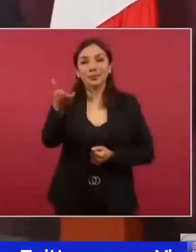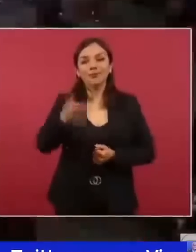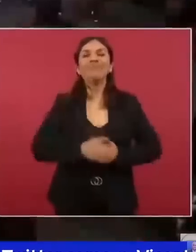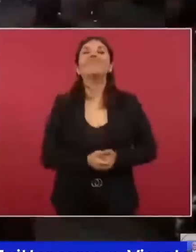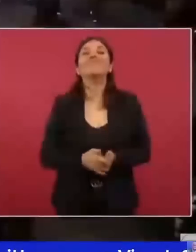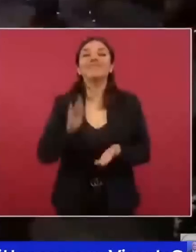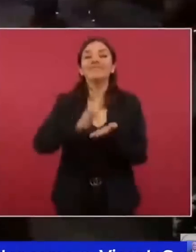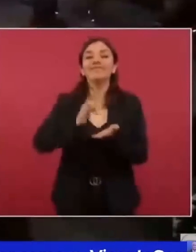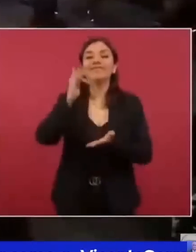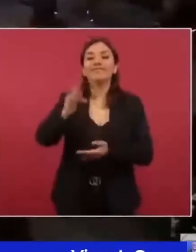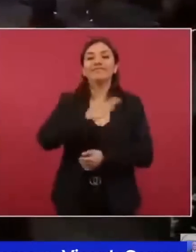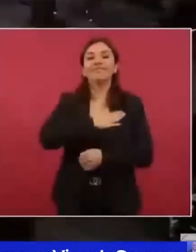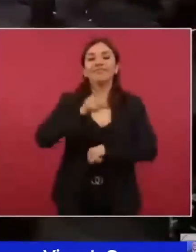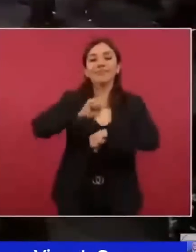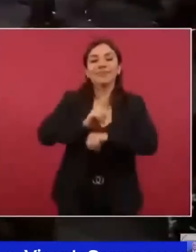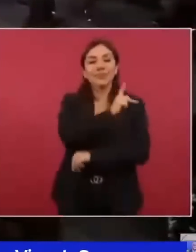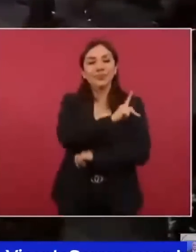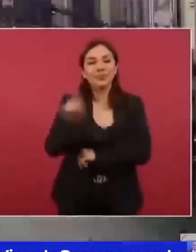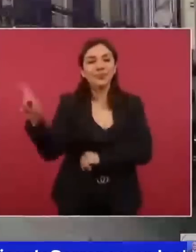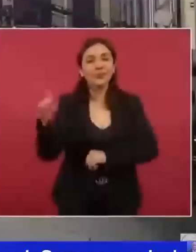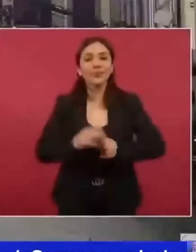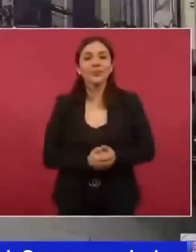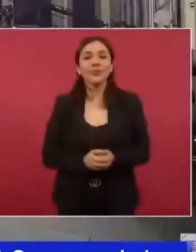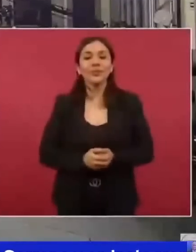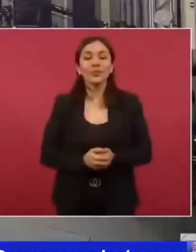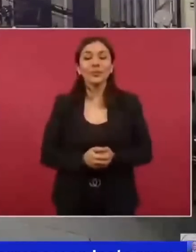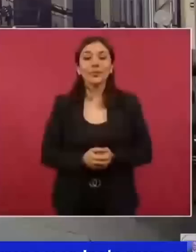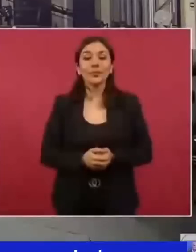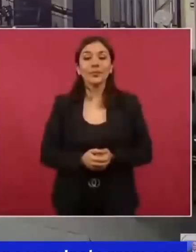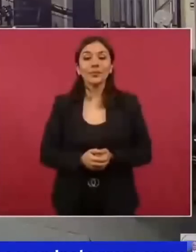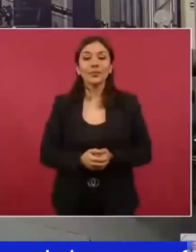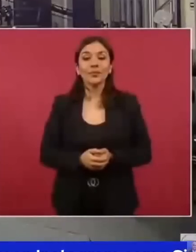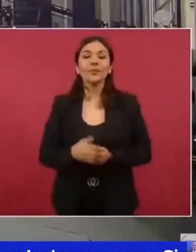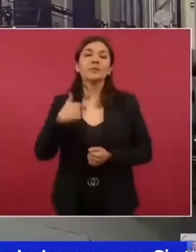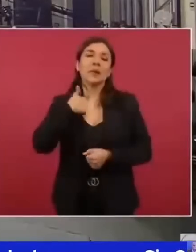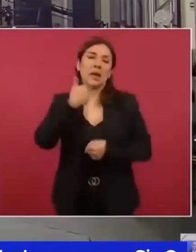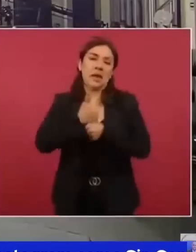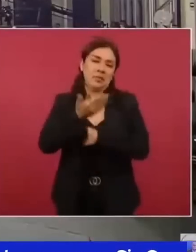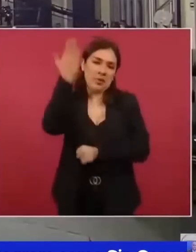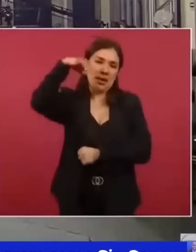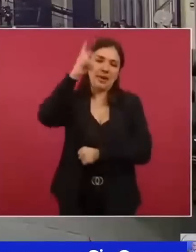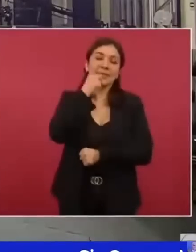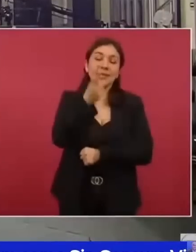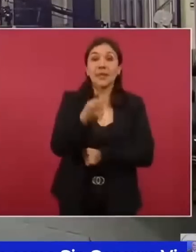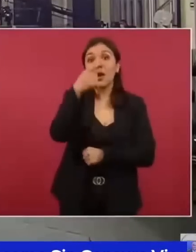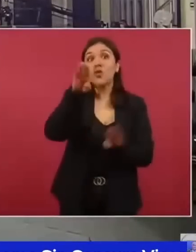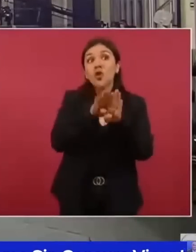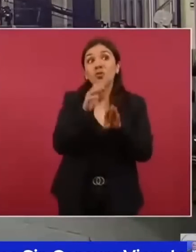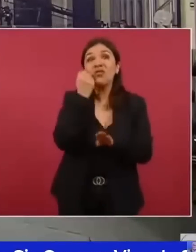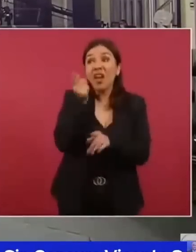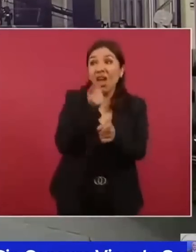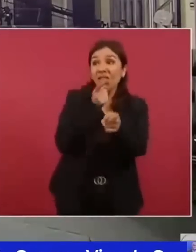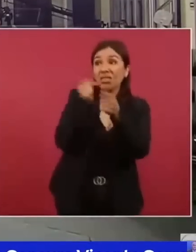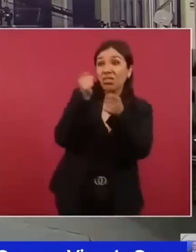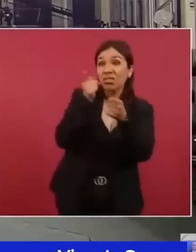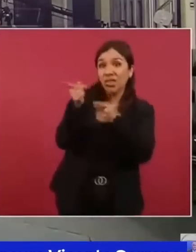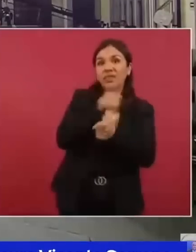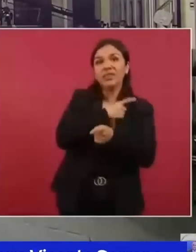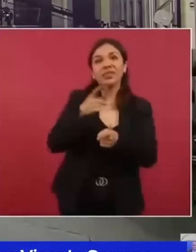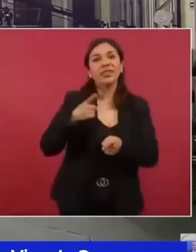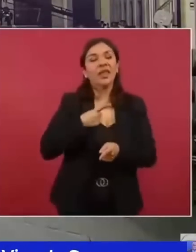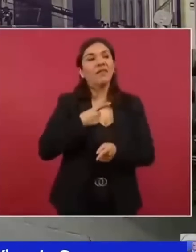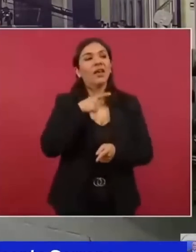Gracias, presidente. Buenos días a todos. Decía mi nana, que en paz descanse, que para criticar hay que tener la cola larga y